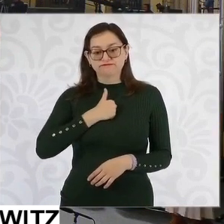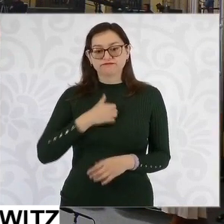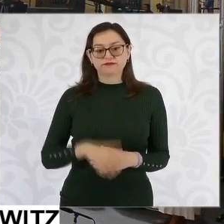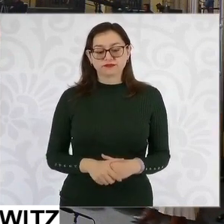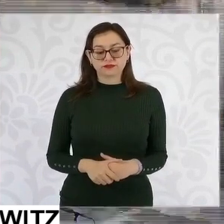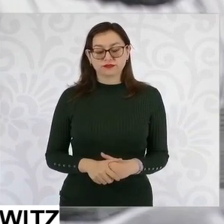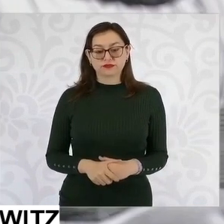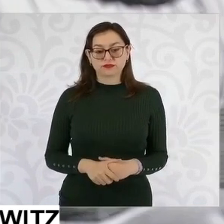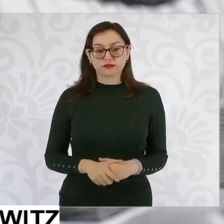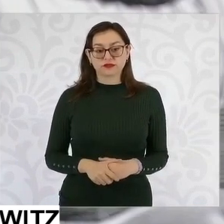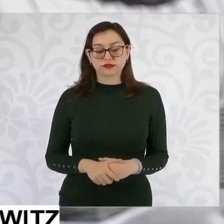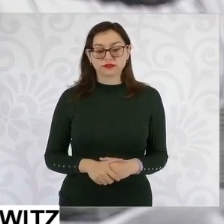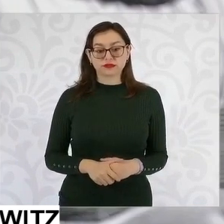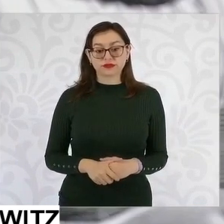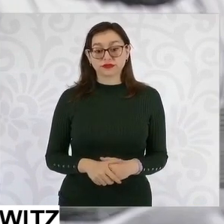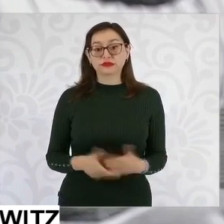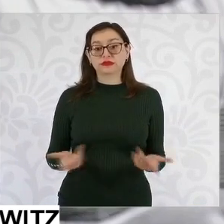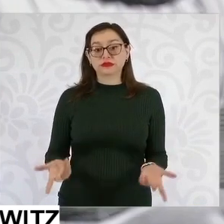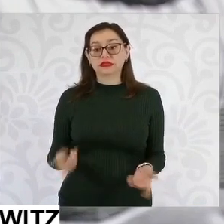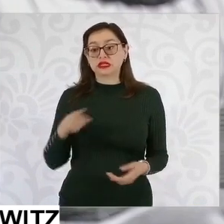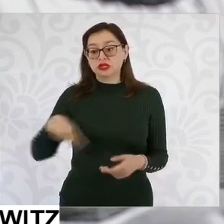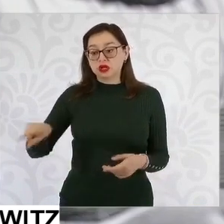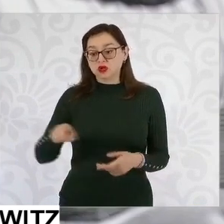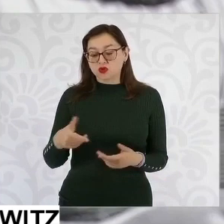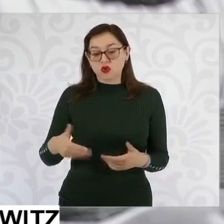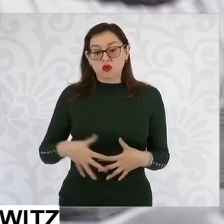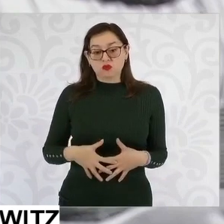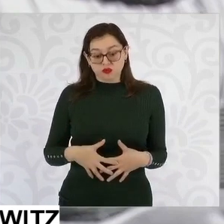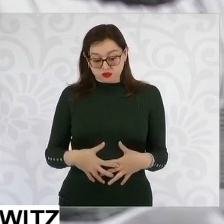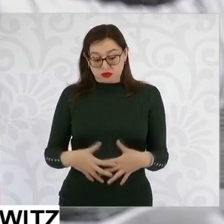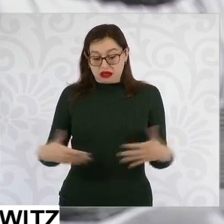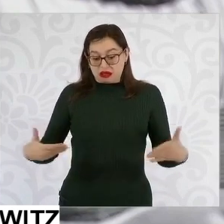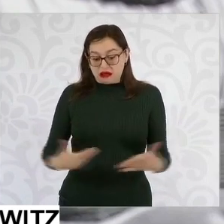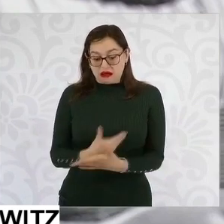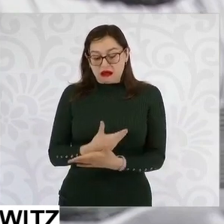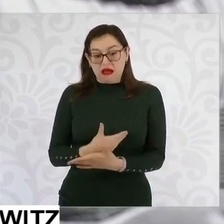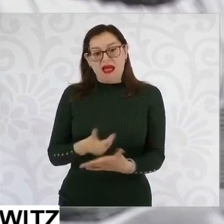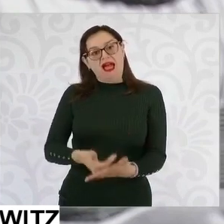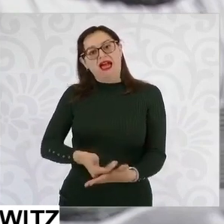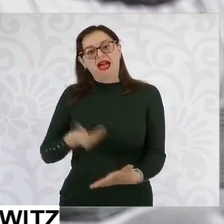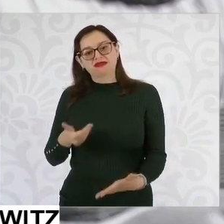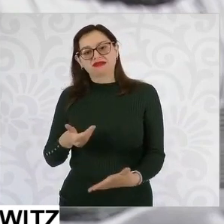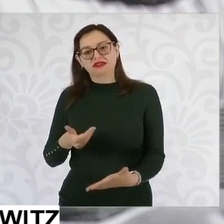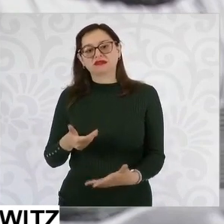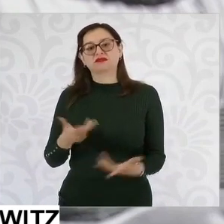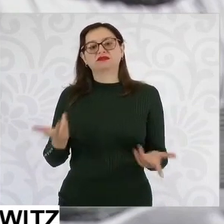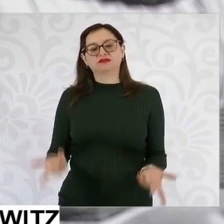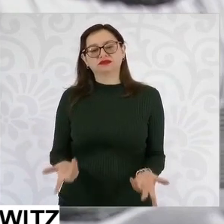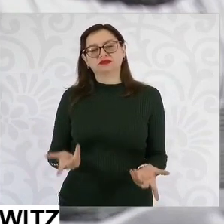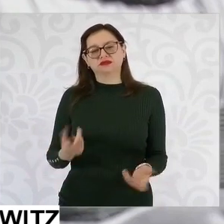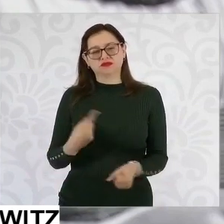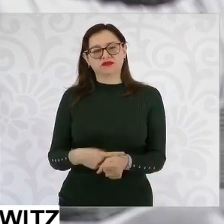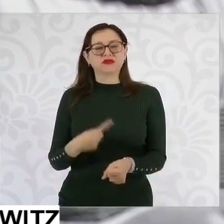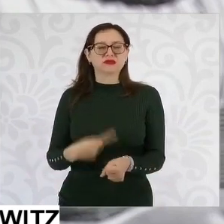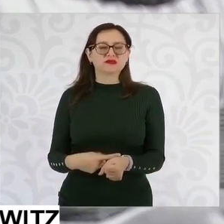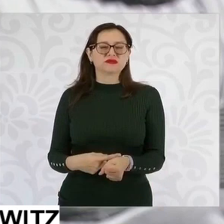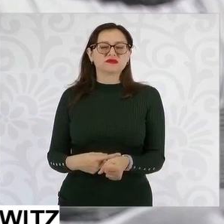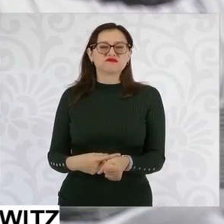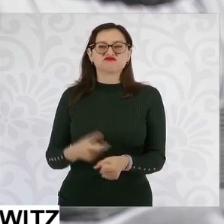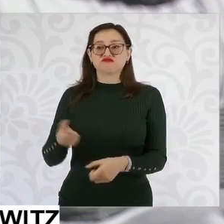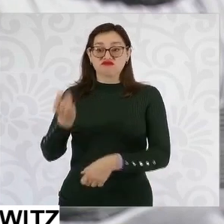todos ellos niños prematuros, de bajo peso. Hubo un solo caso de